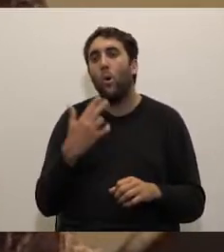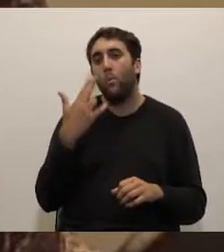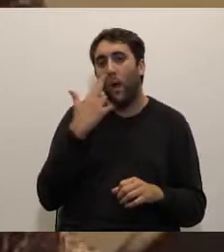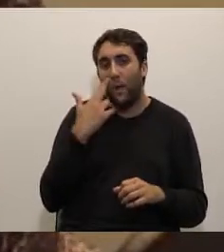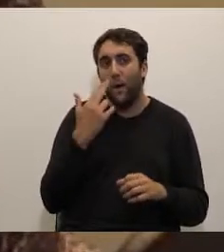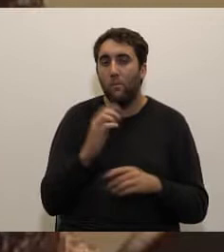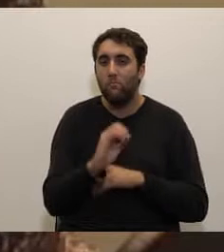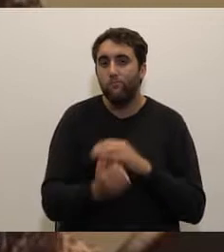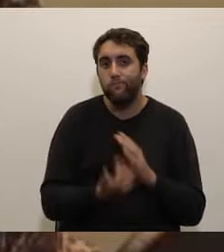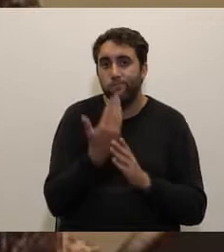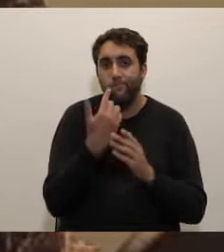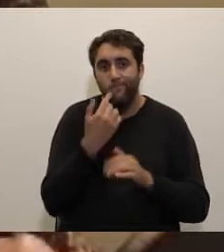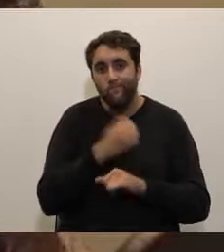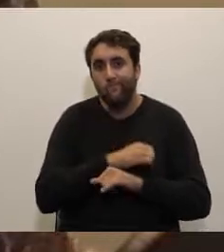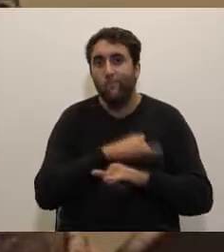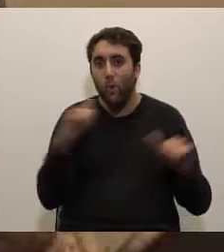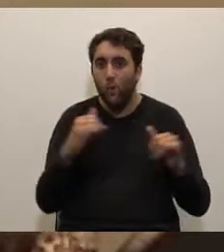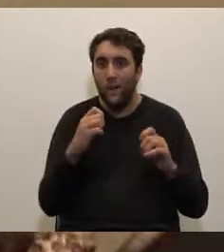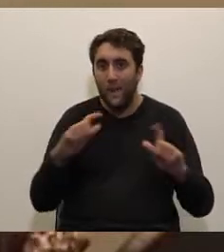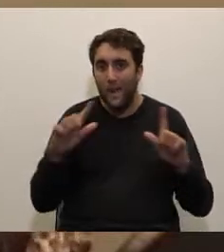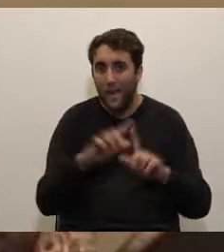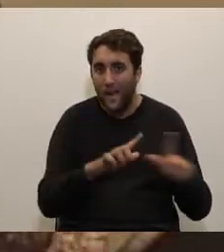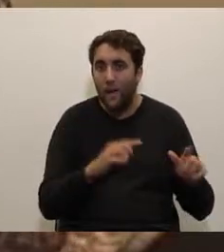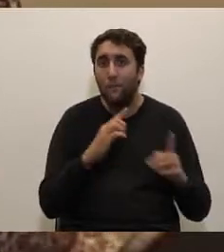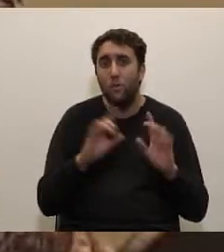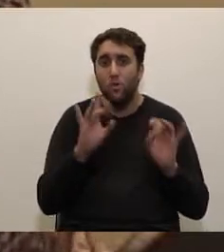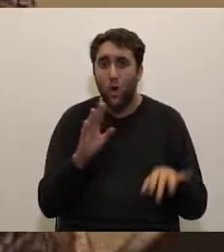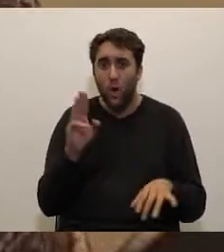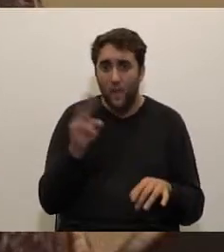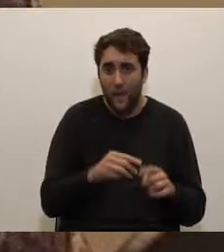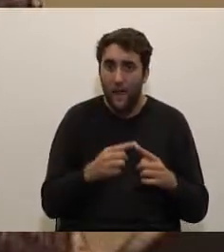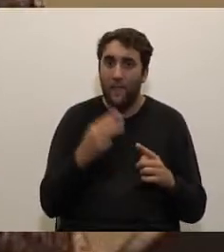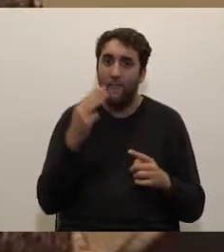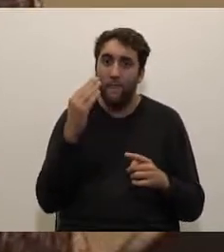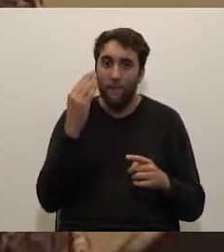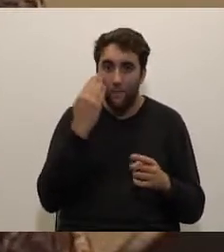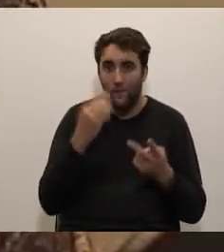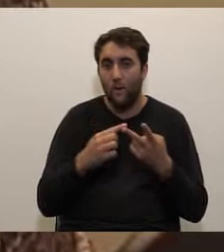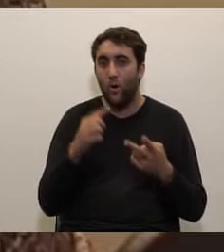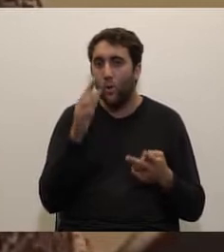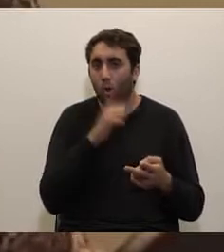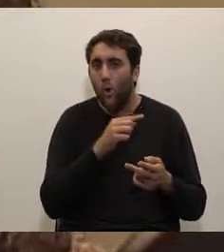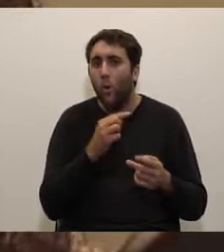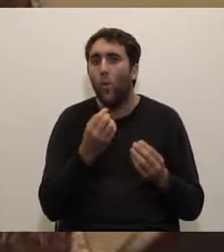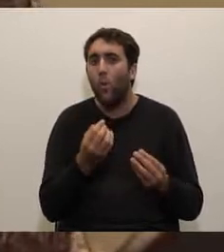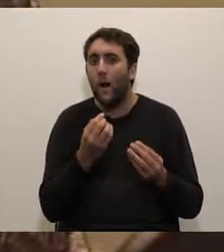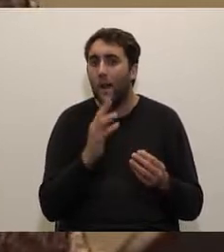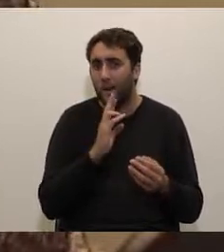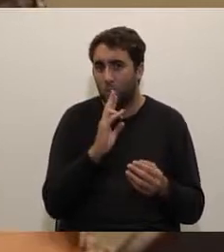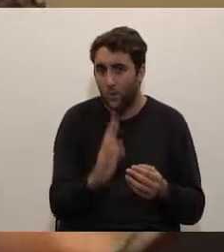incidencia pública únicamente en las redes sociales, ¿en qué medida estamos teniendo